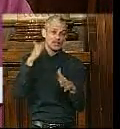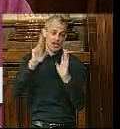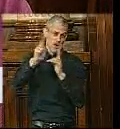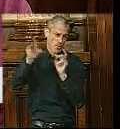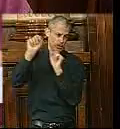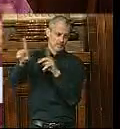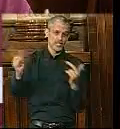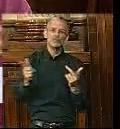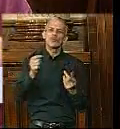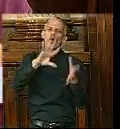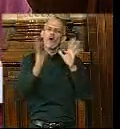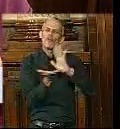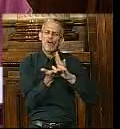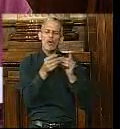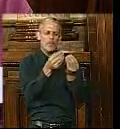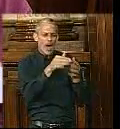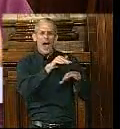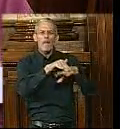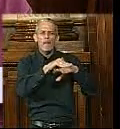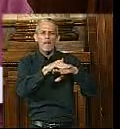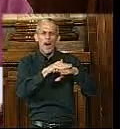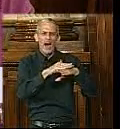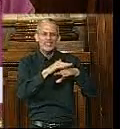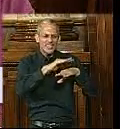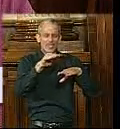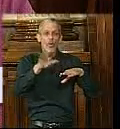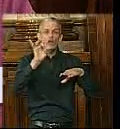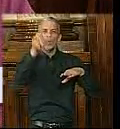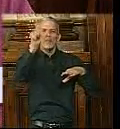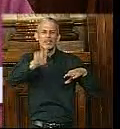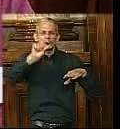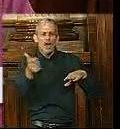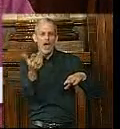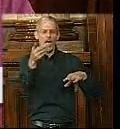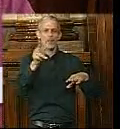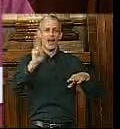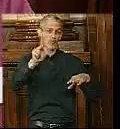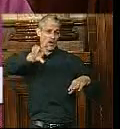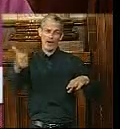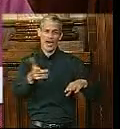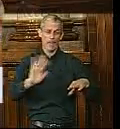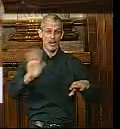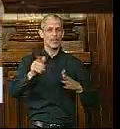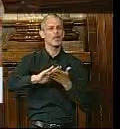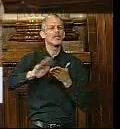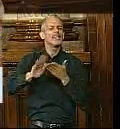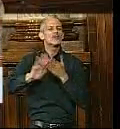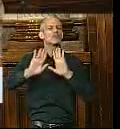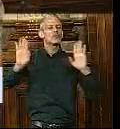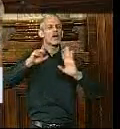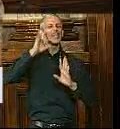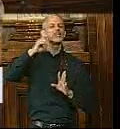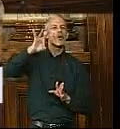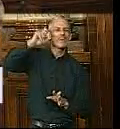de señas, pero utilizar la misma base como para que esto pueda ser replicado en otros países también. La innovación,